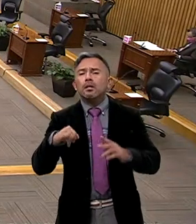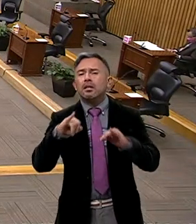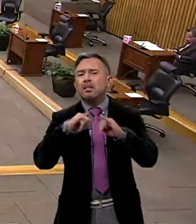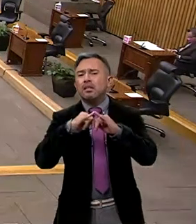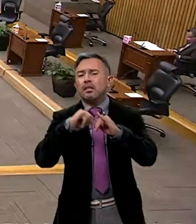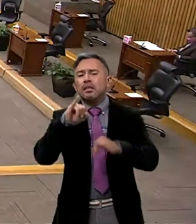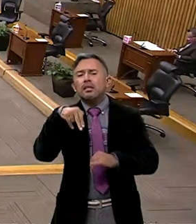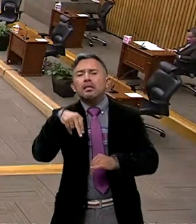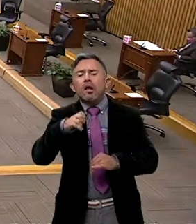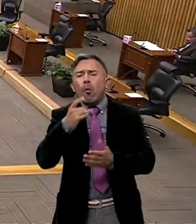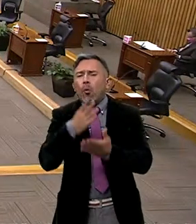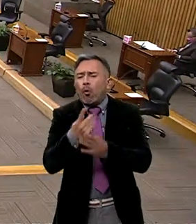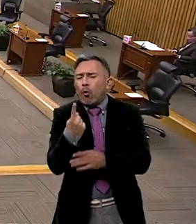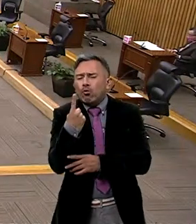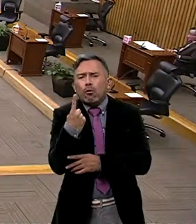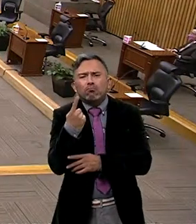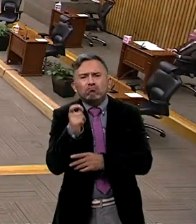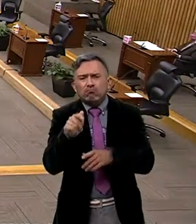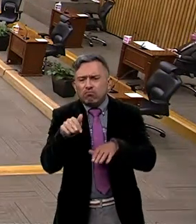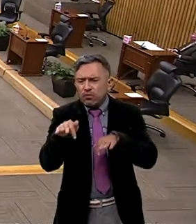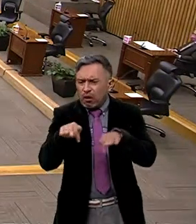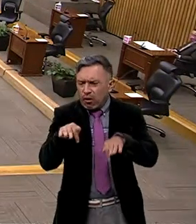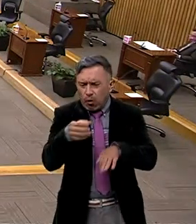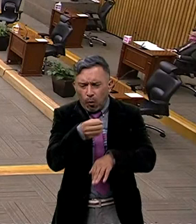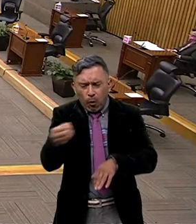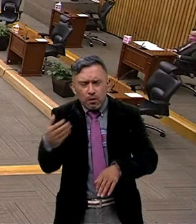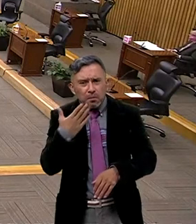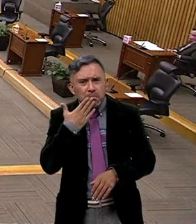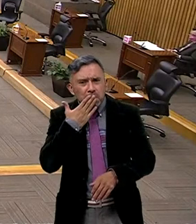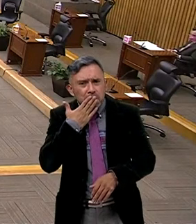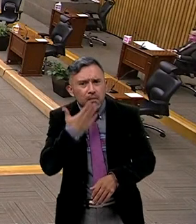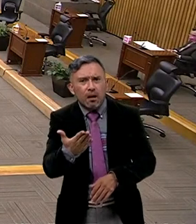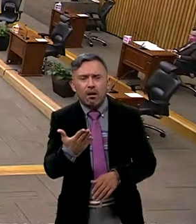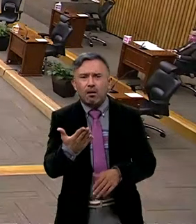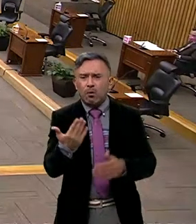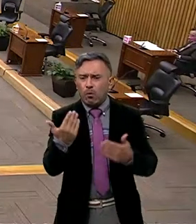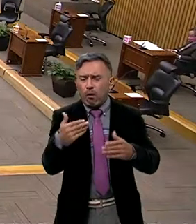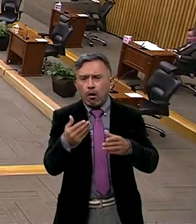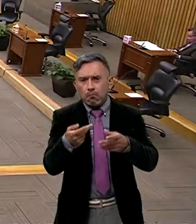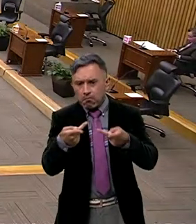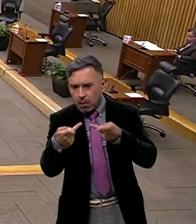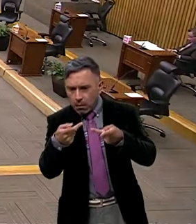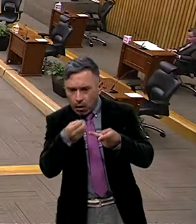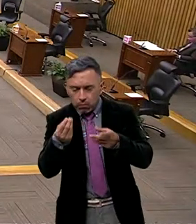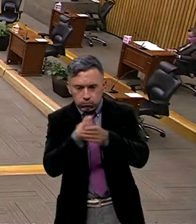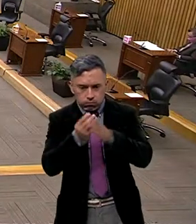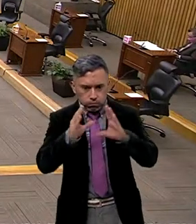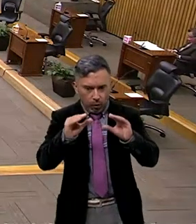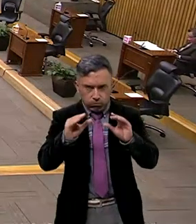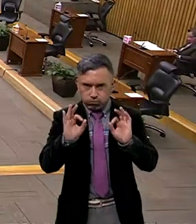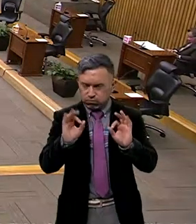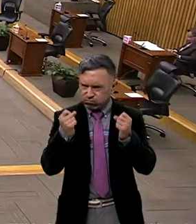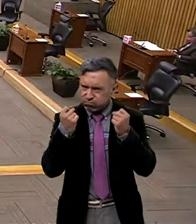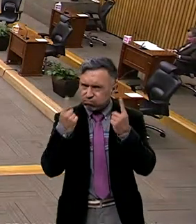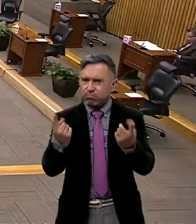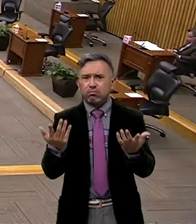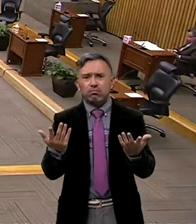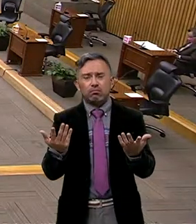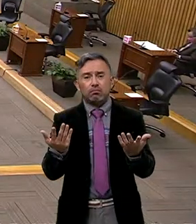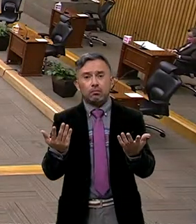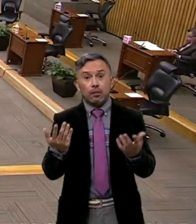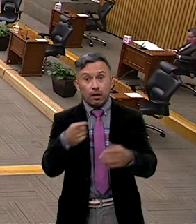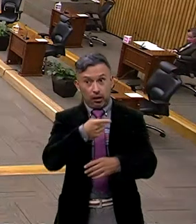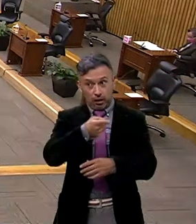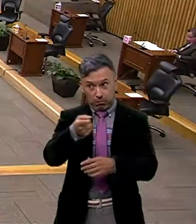excelente participación y capacidad de organización o sea que el presidente los consejeros ganan